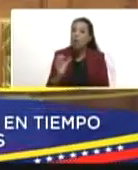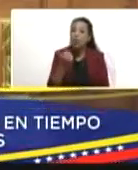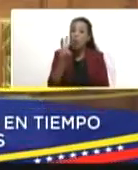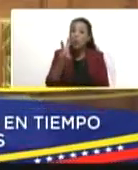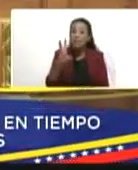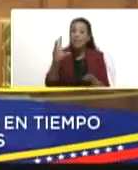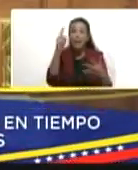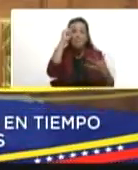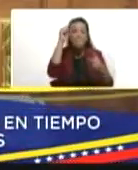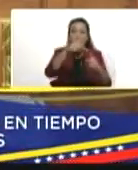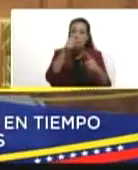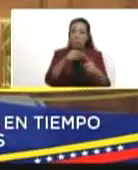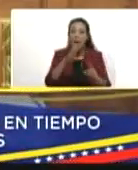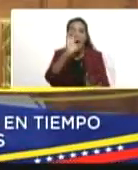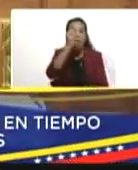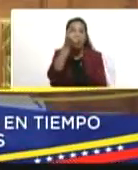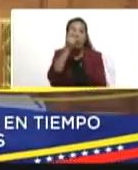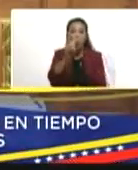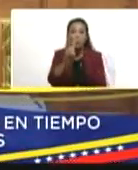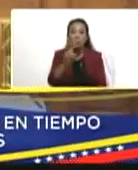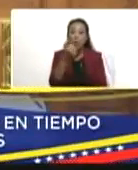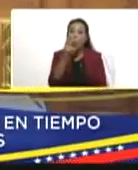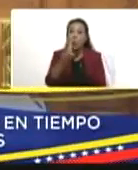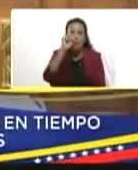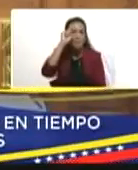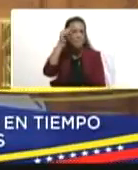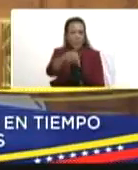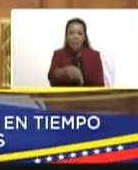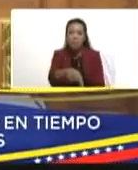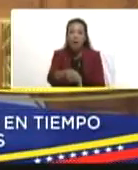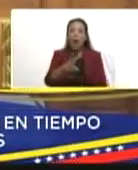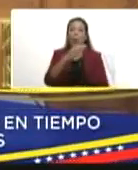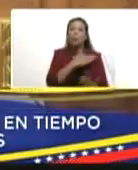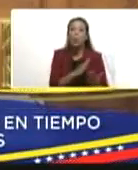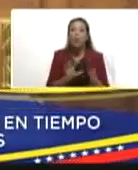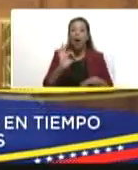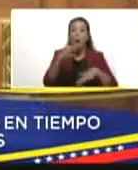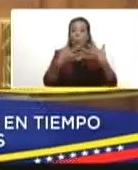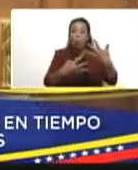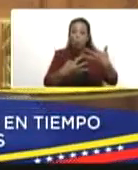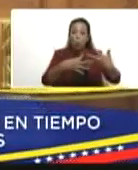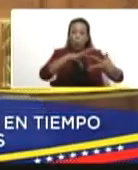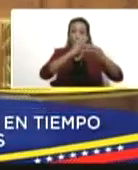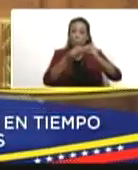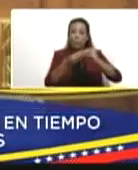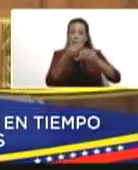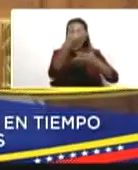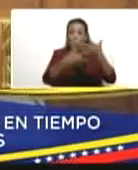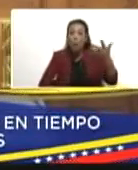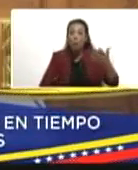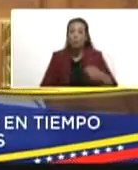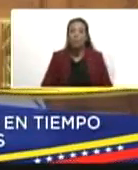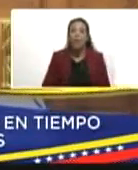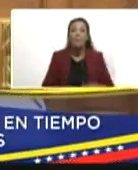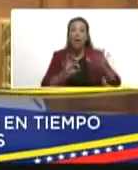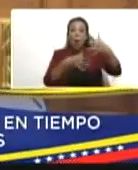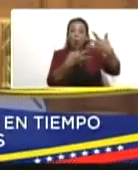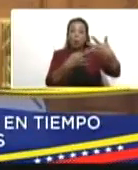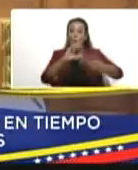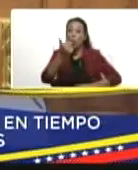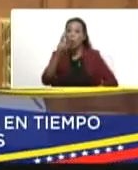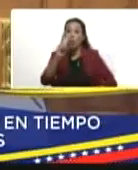metas muy importante correspondiente a las ocho líneas elaboradas para transitar el